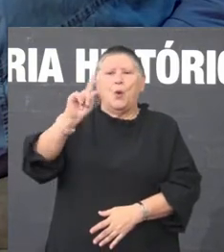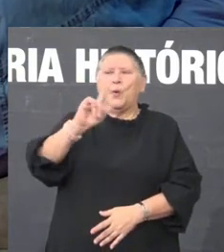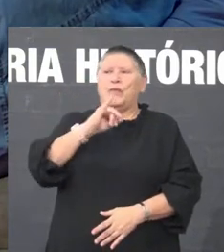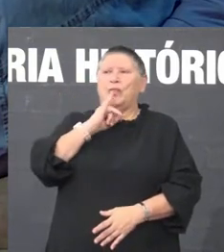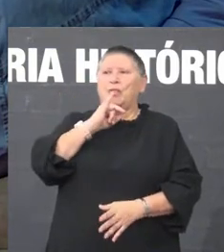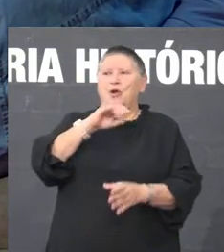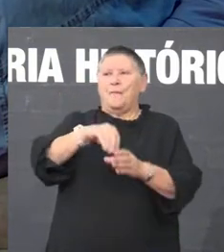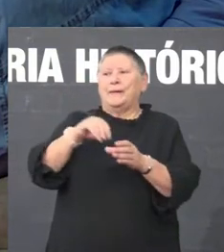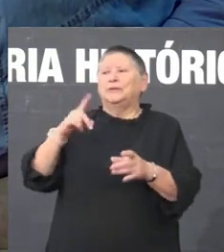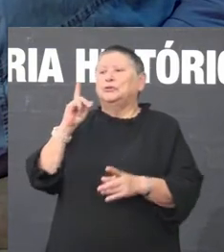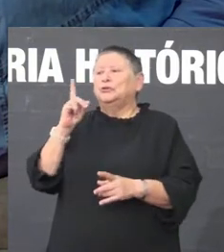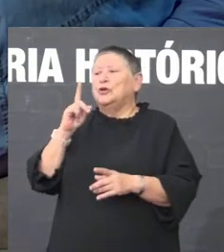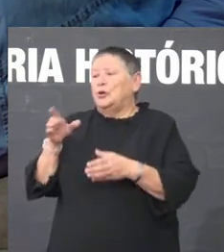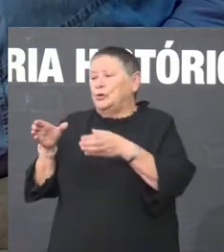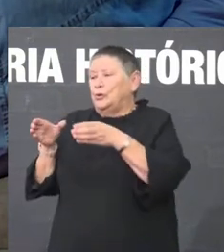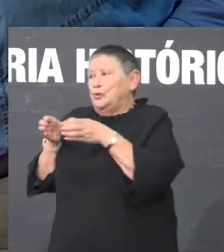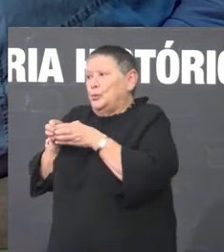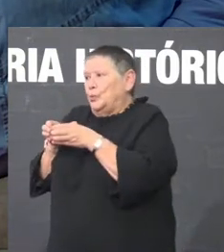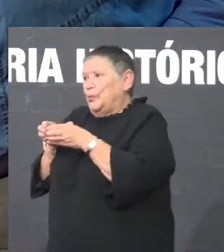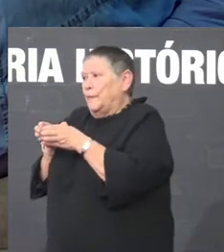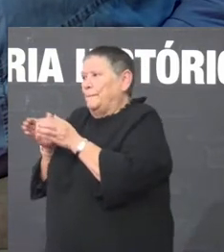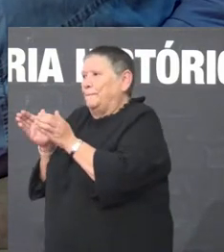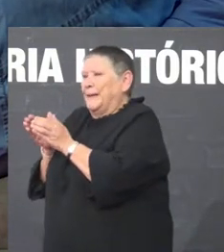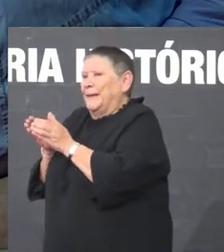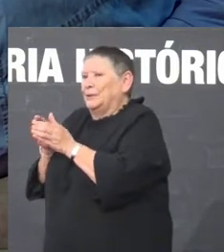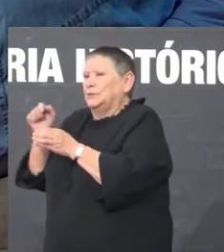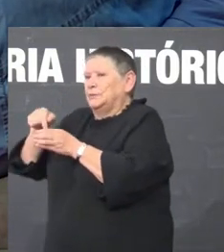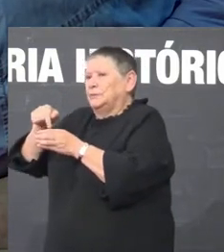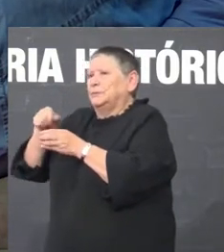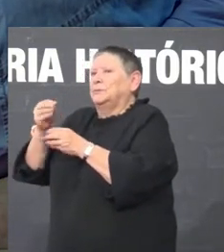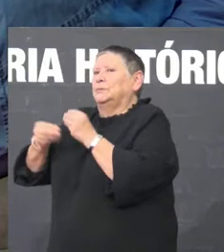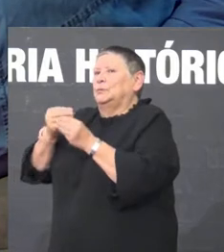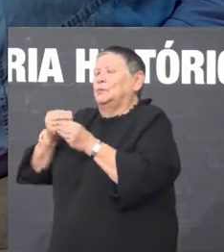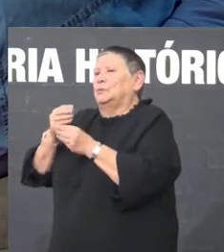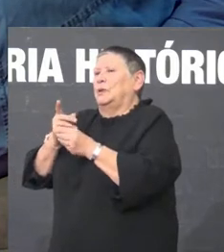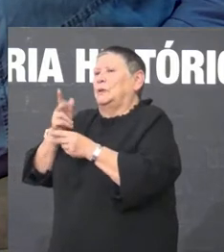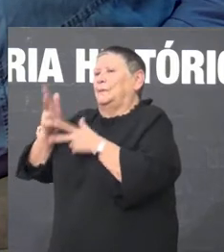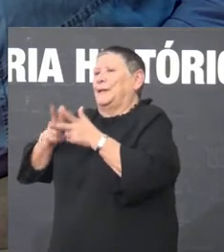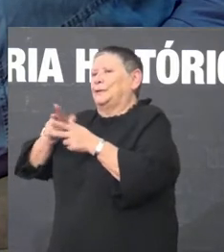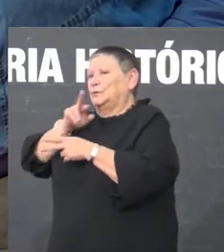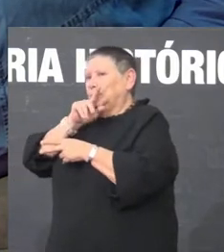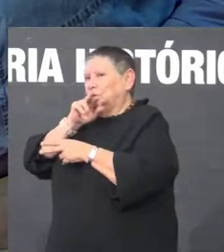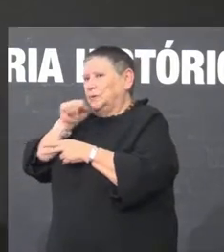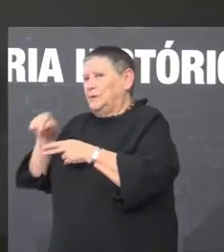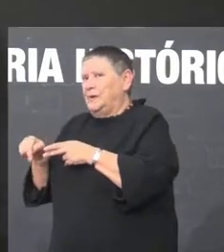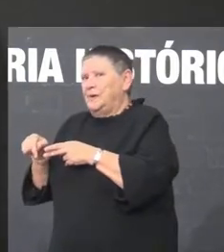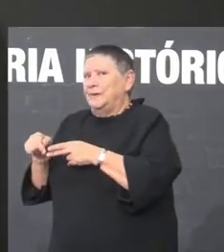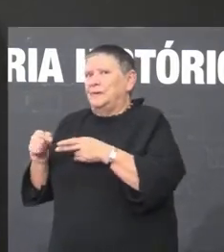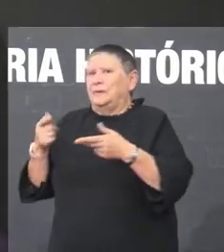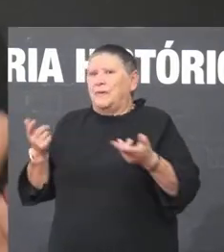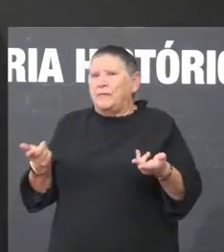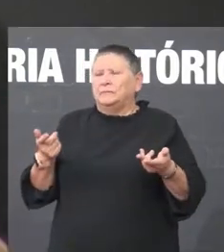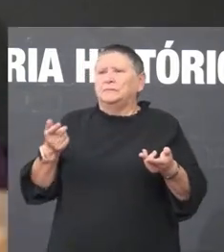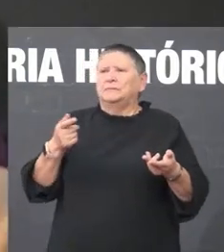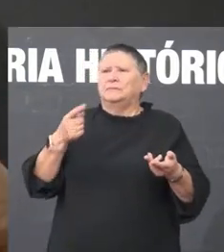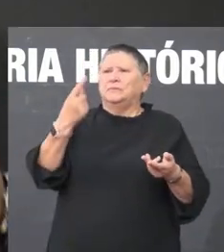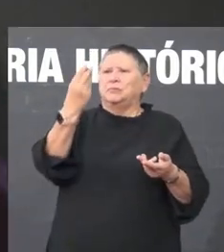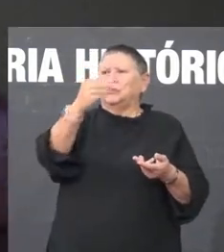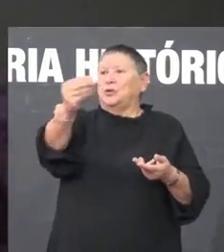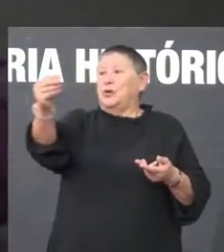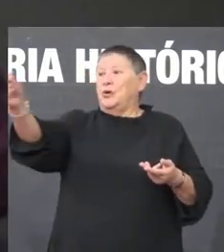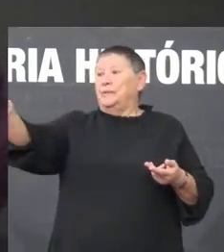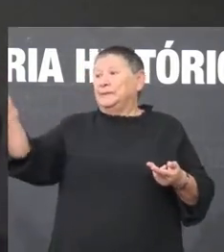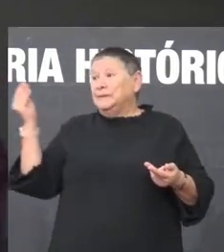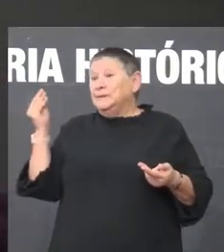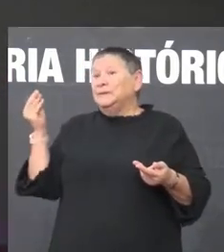algunos círculos, en algunos, y hasta el punto de que gente de allí con apellido Echevarría, pues chavales jóvenes, me imagino que